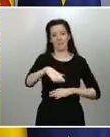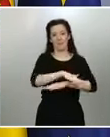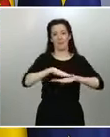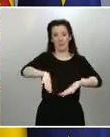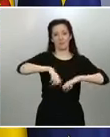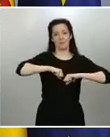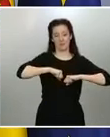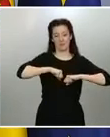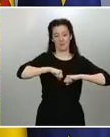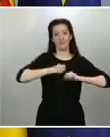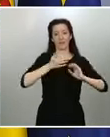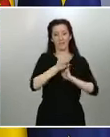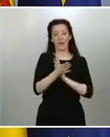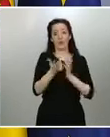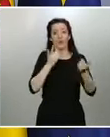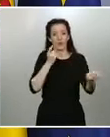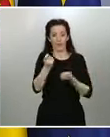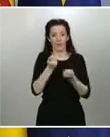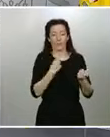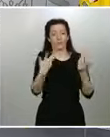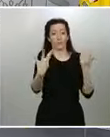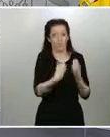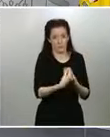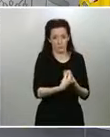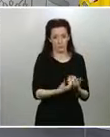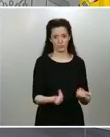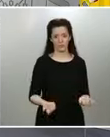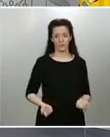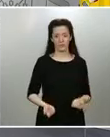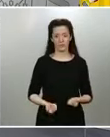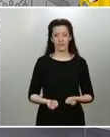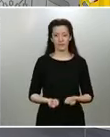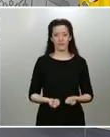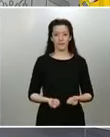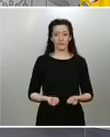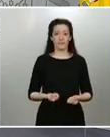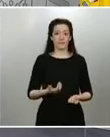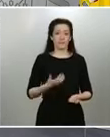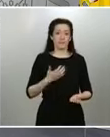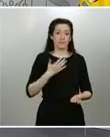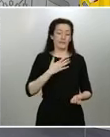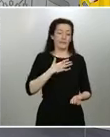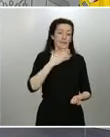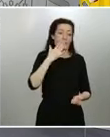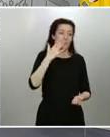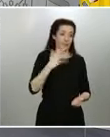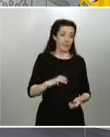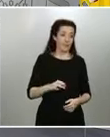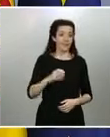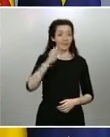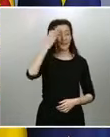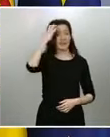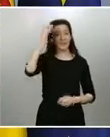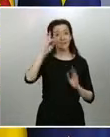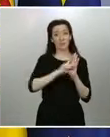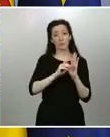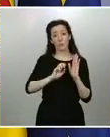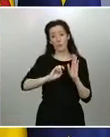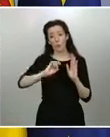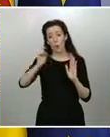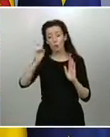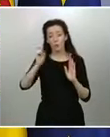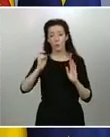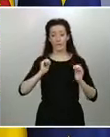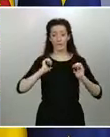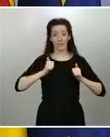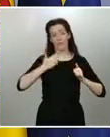gobierno de españa se podría plantear otro de real decreto y partir de cero no partimos de cero la